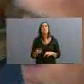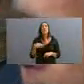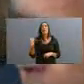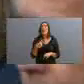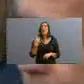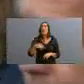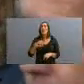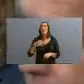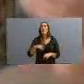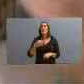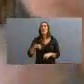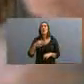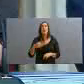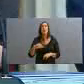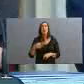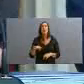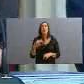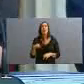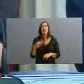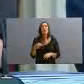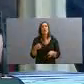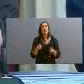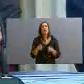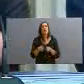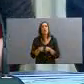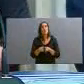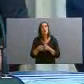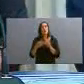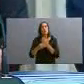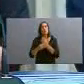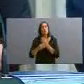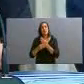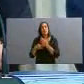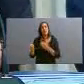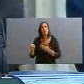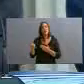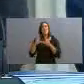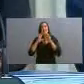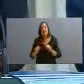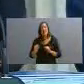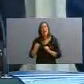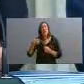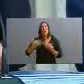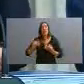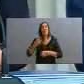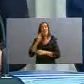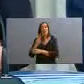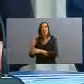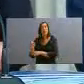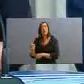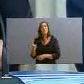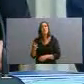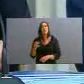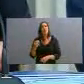poner, como lo ha hecho la ministra, como también ha hecho el secretario de Seguridad, ha habido una gran inversión por